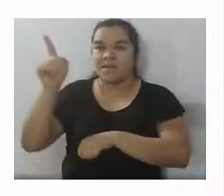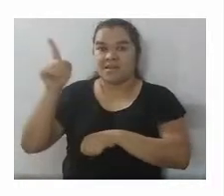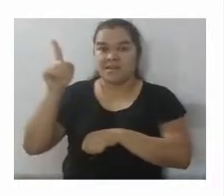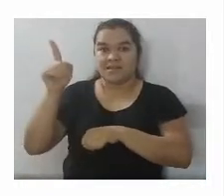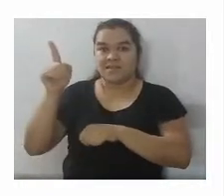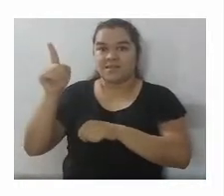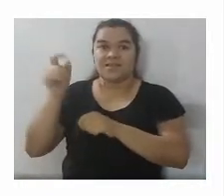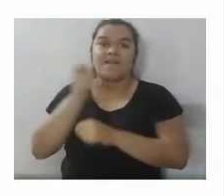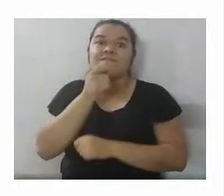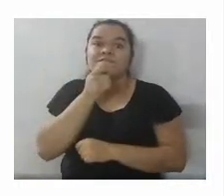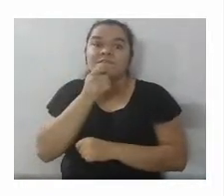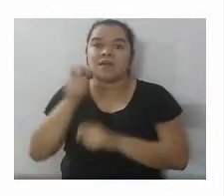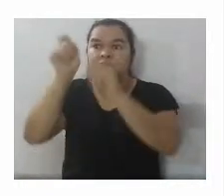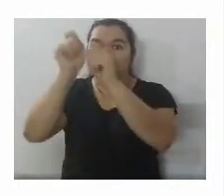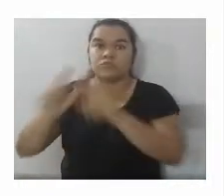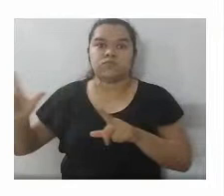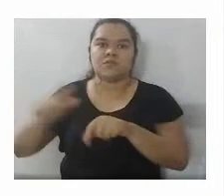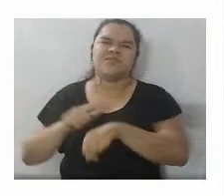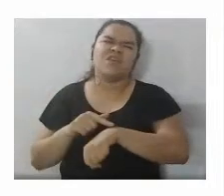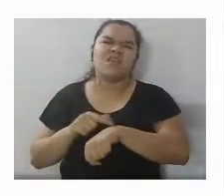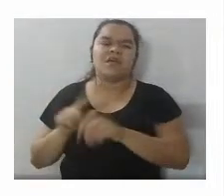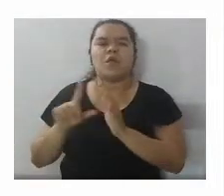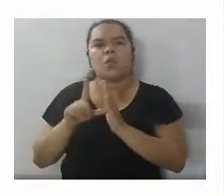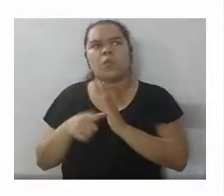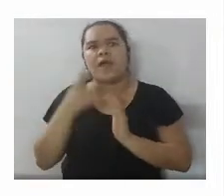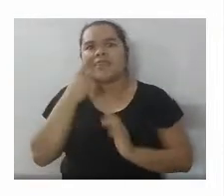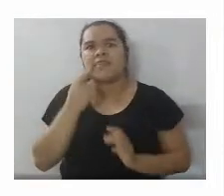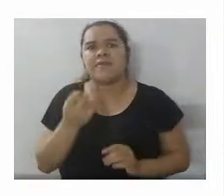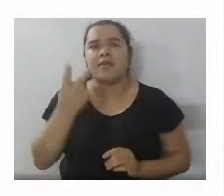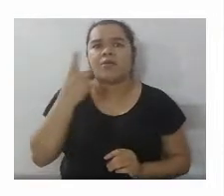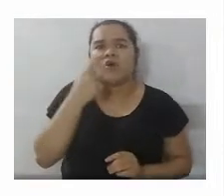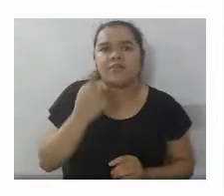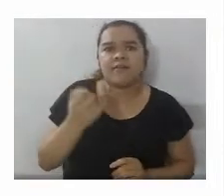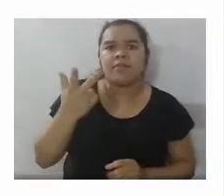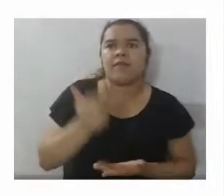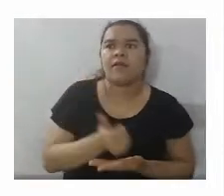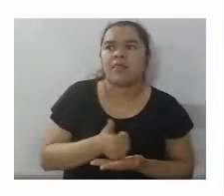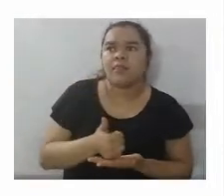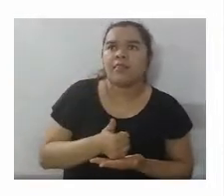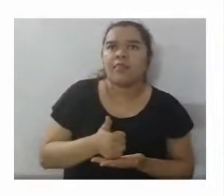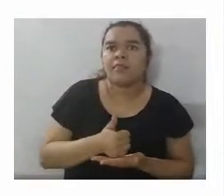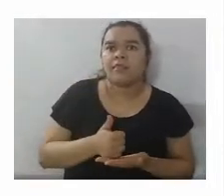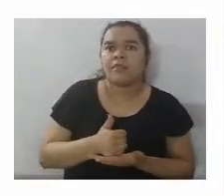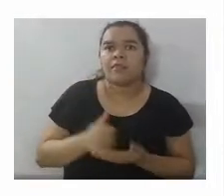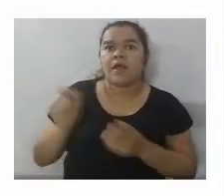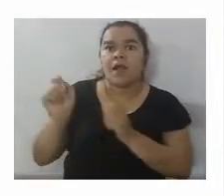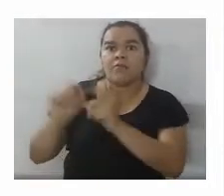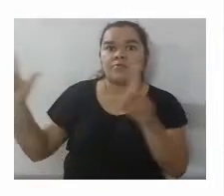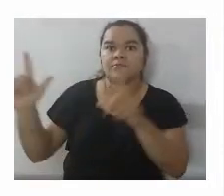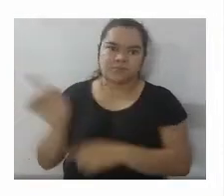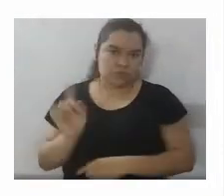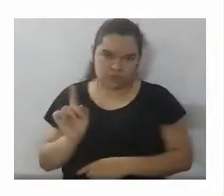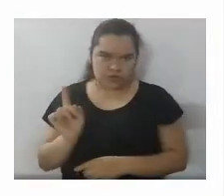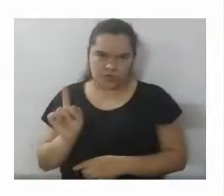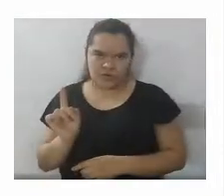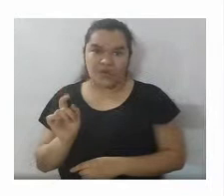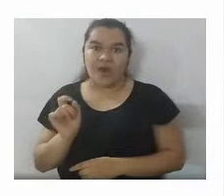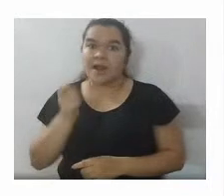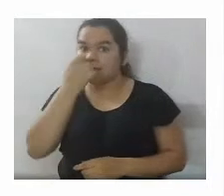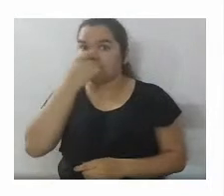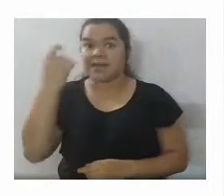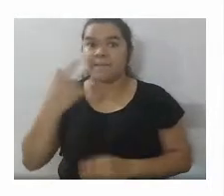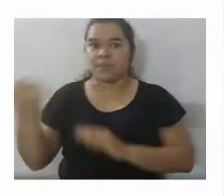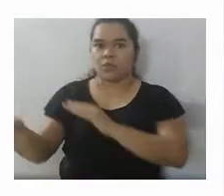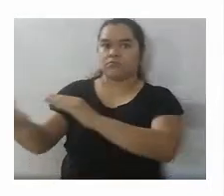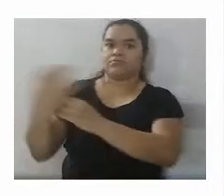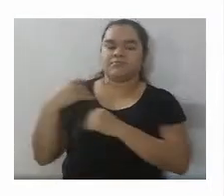genera prácticamente al instante, ¿sí? No van a tener que esperar ni uno, ni dos, ni tres días, enseguida te va a llegar. Es importante, bueno,